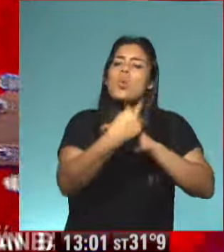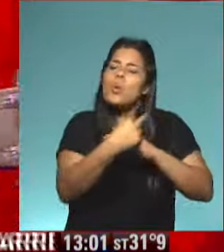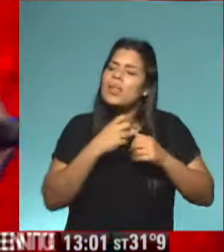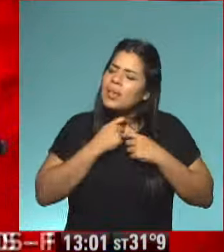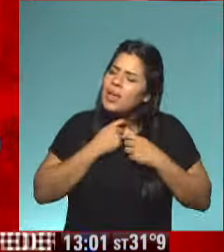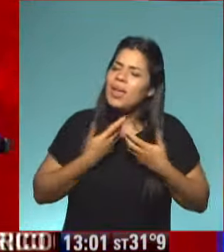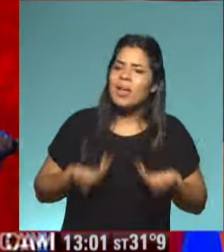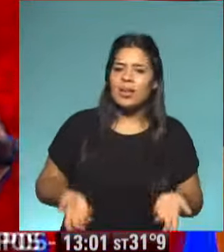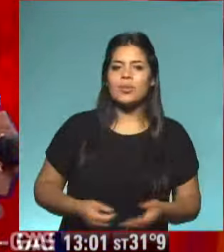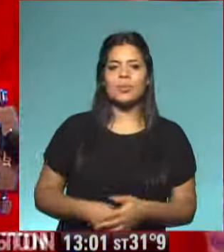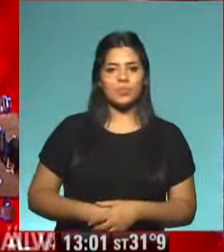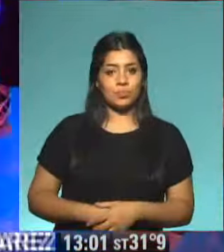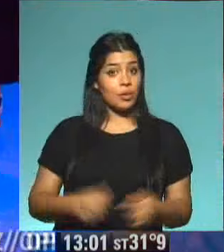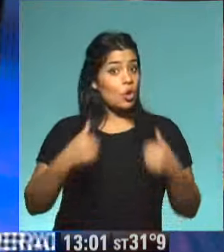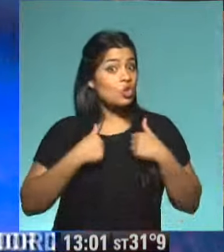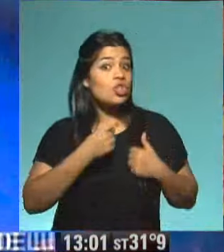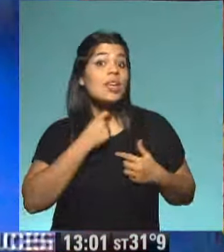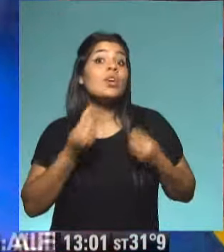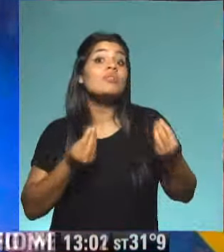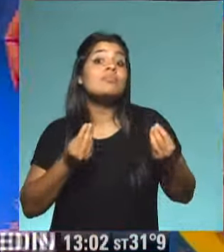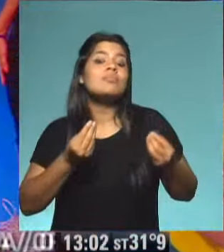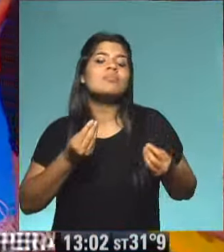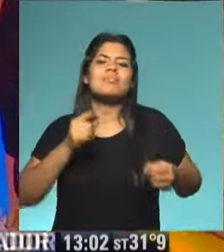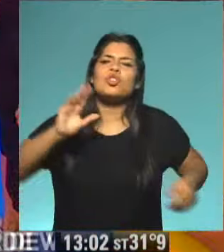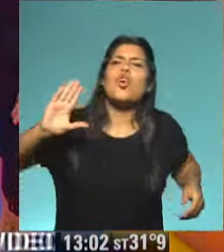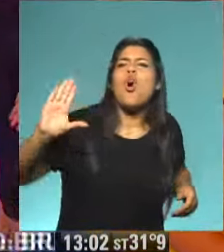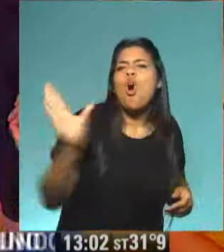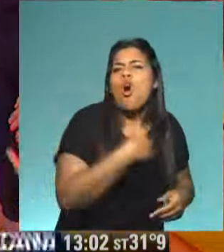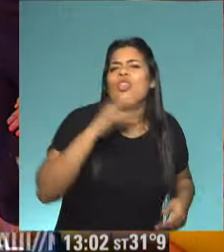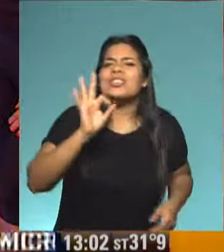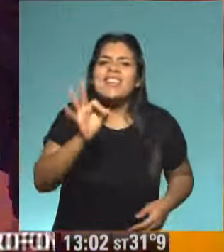crecer. Yo quiero saberlo todo.